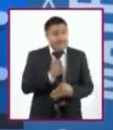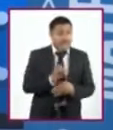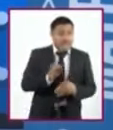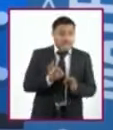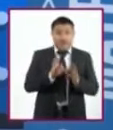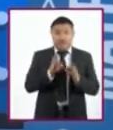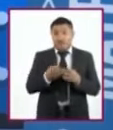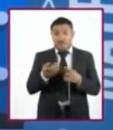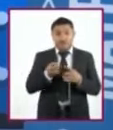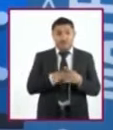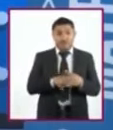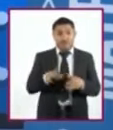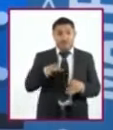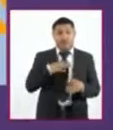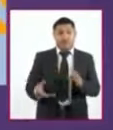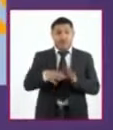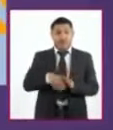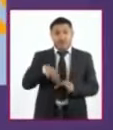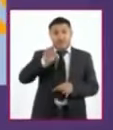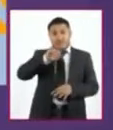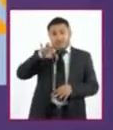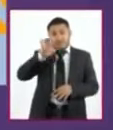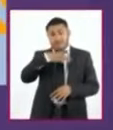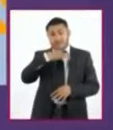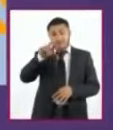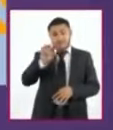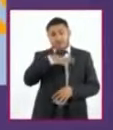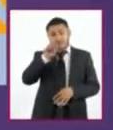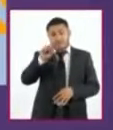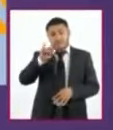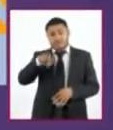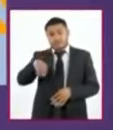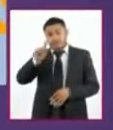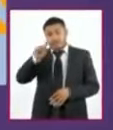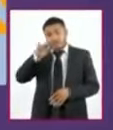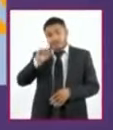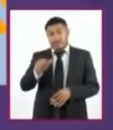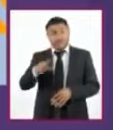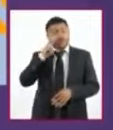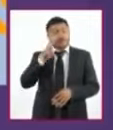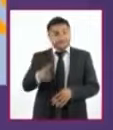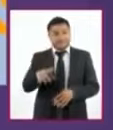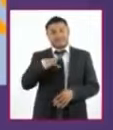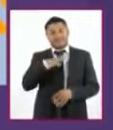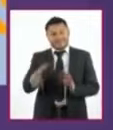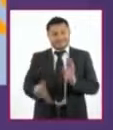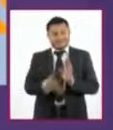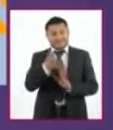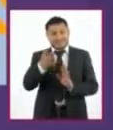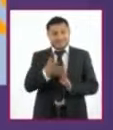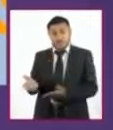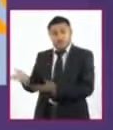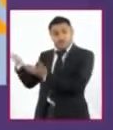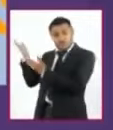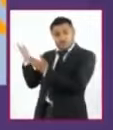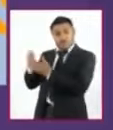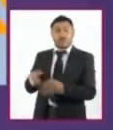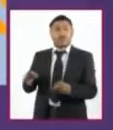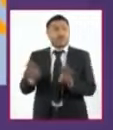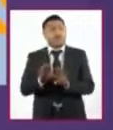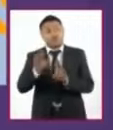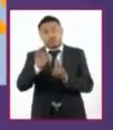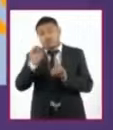estuviera pegada al eje de simetría, como la que estamos observando, vamos a construir su figura simétrica para ver cómo